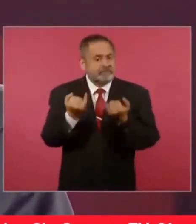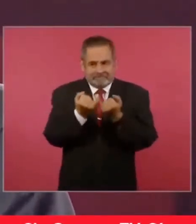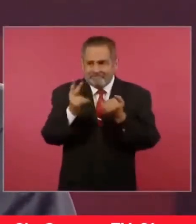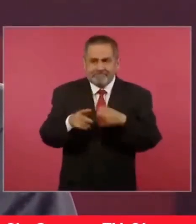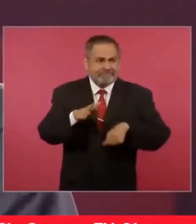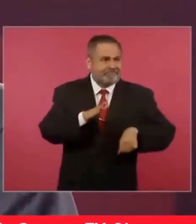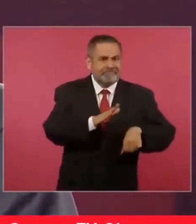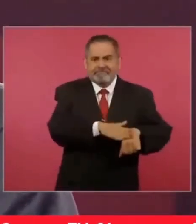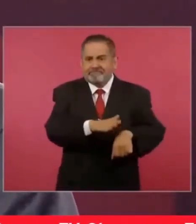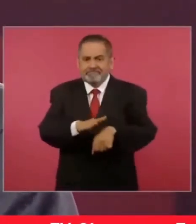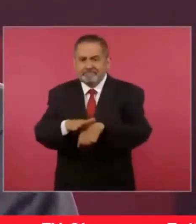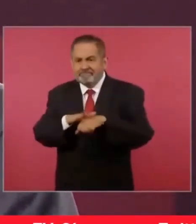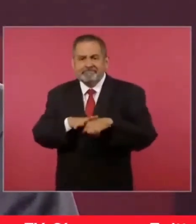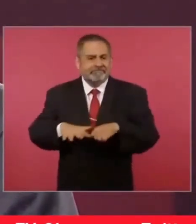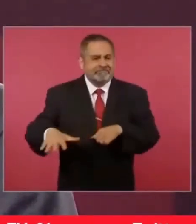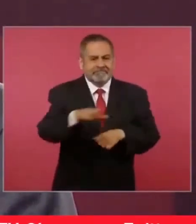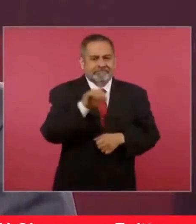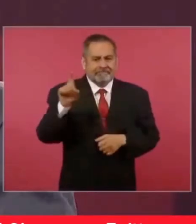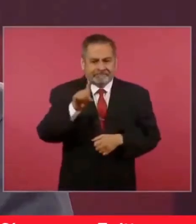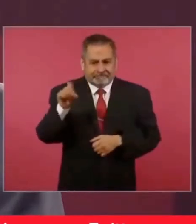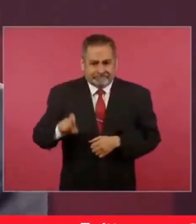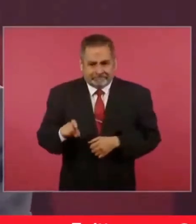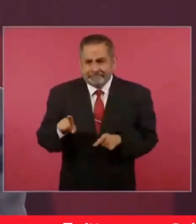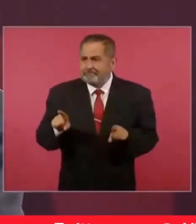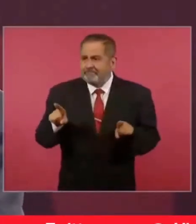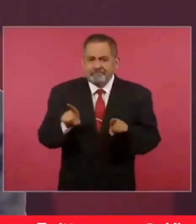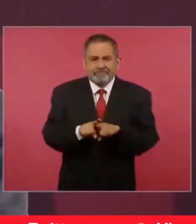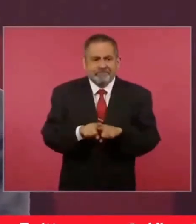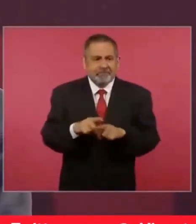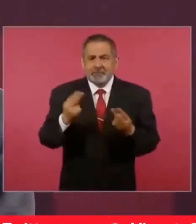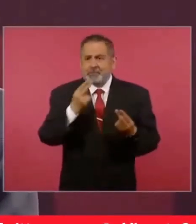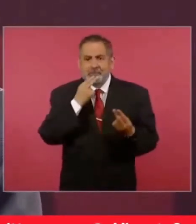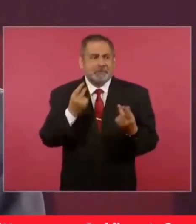al sistema eléctrico de Texas por ese